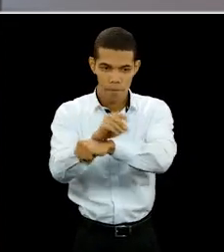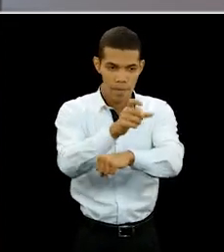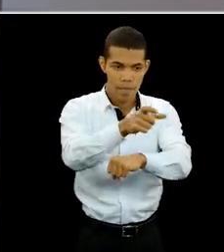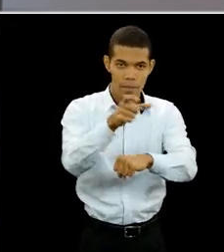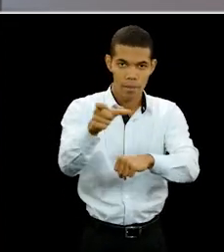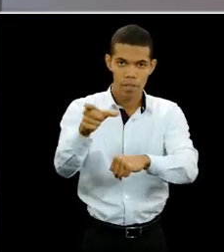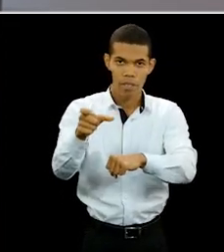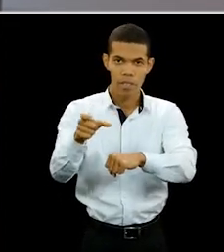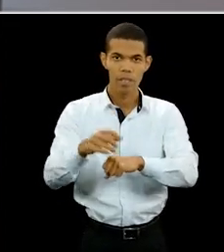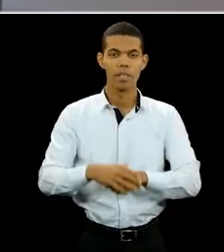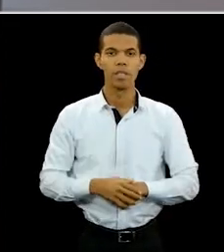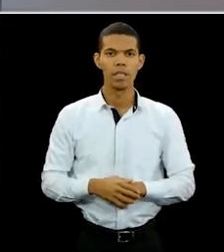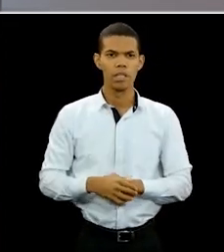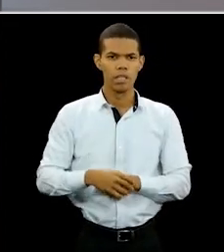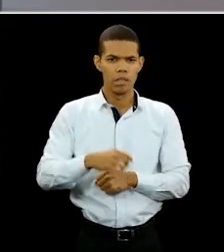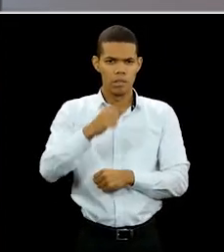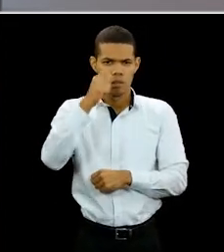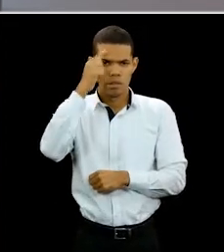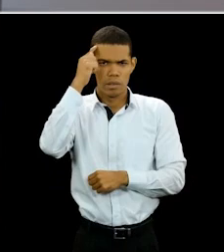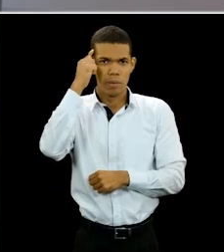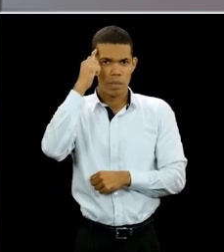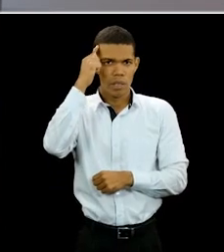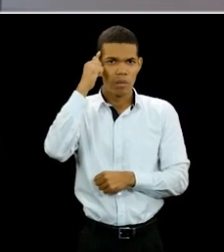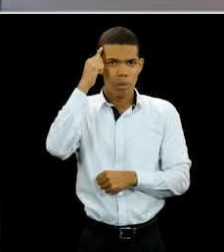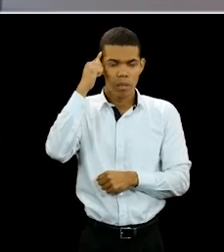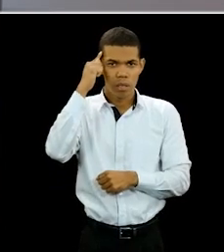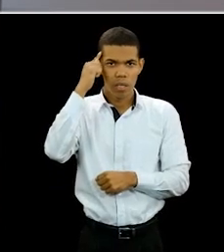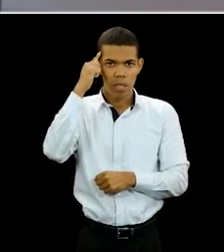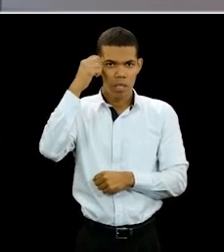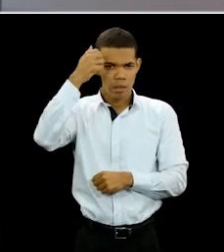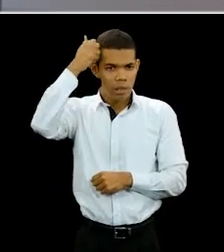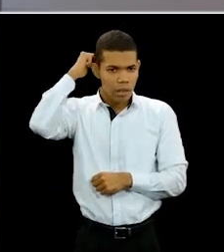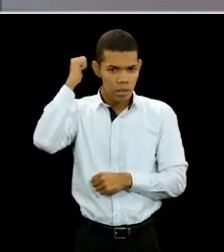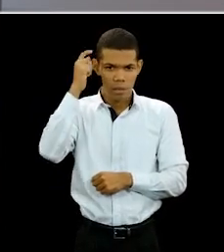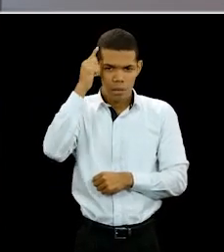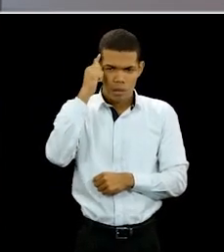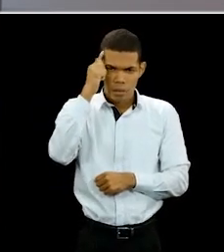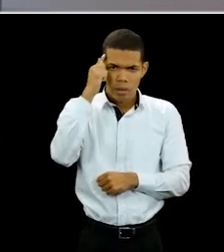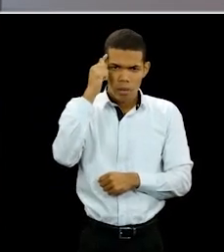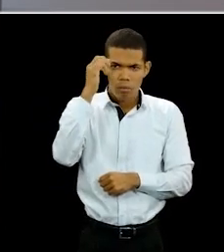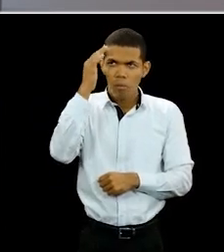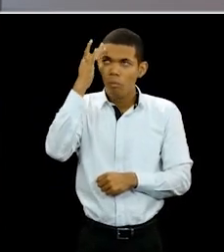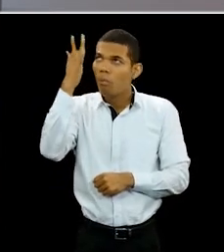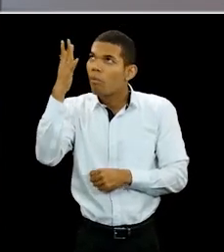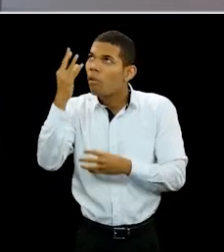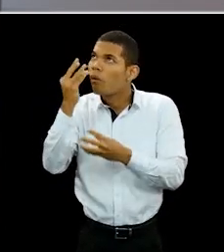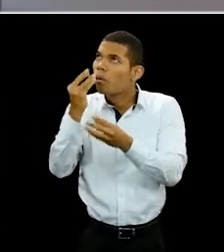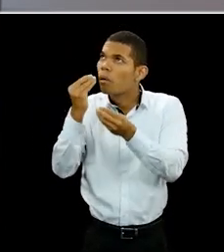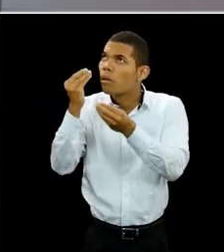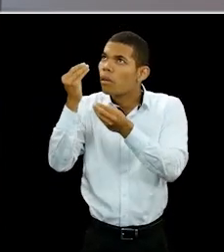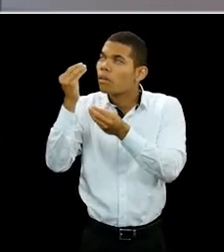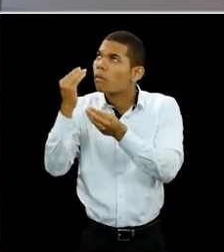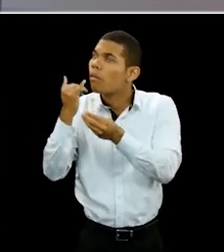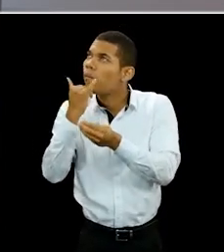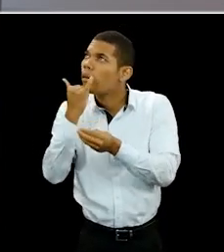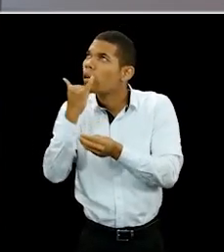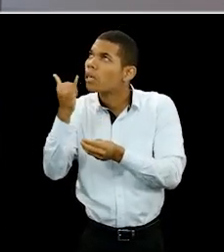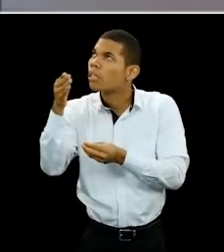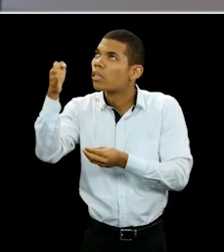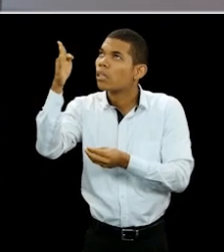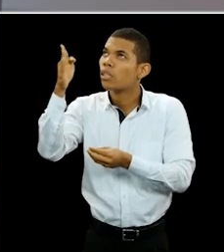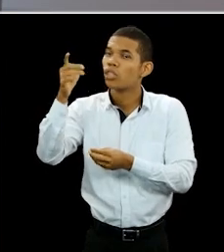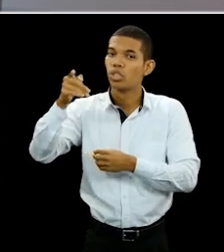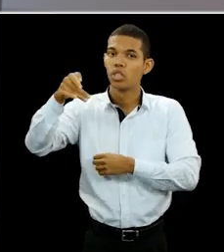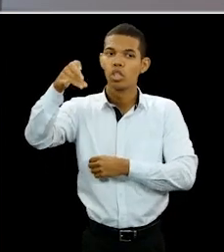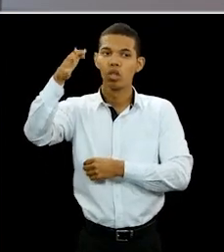él se preguntaba señor Pero qué es lo que está ocurriendo qué es lo que pasa y Dios lo toma en visión y le muestra algo